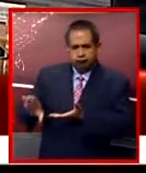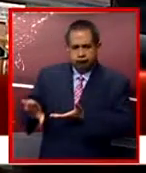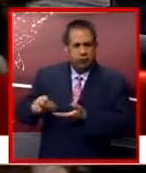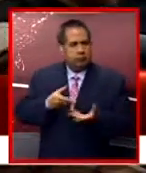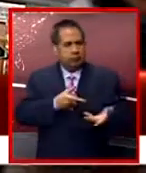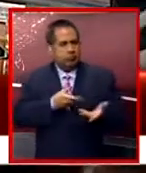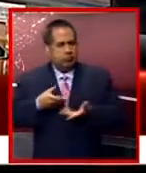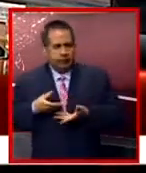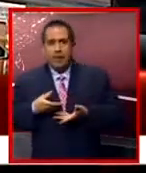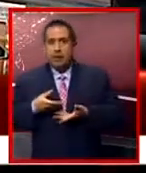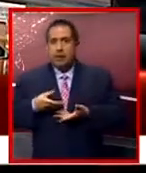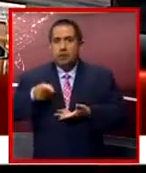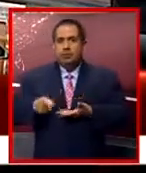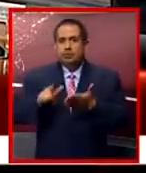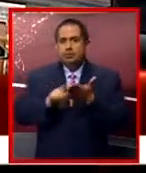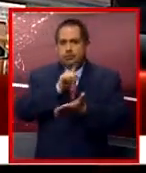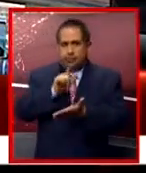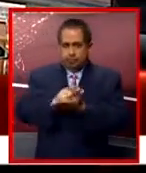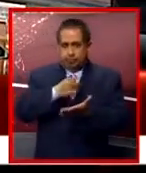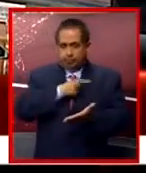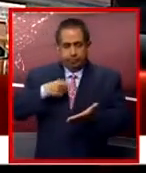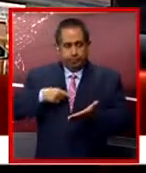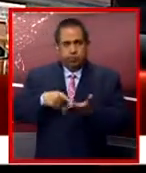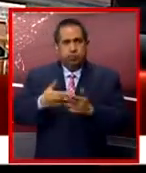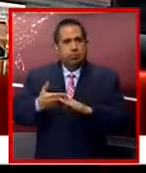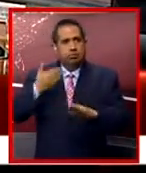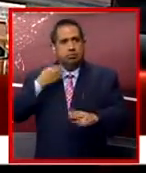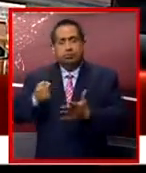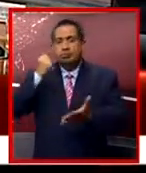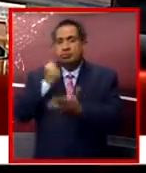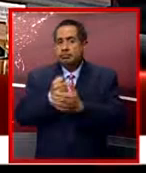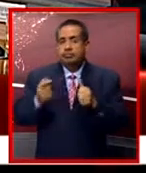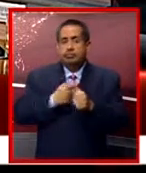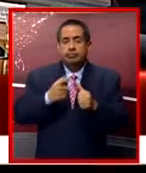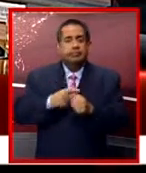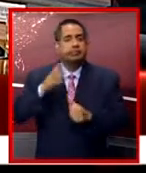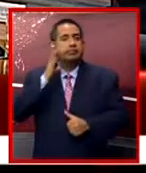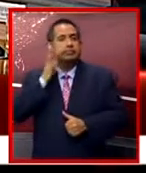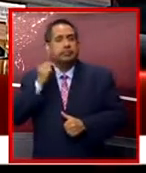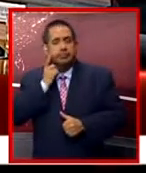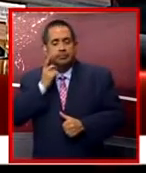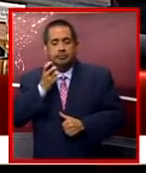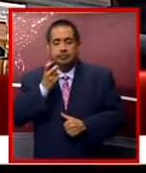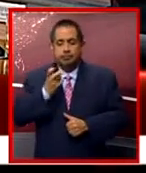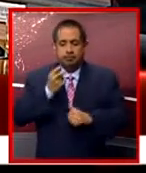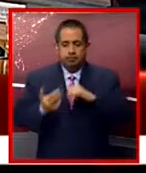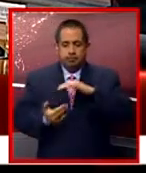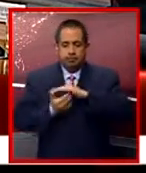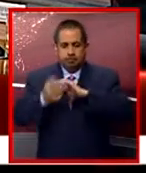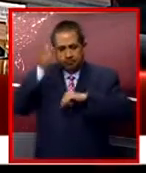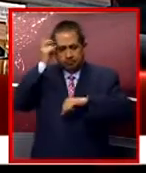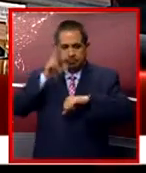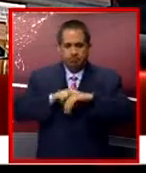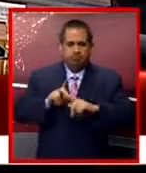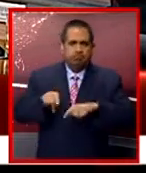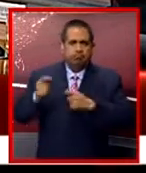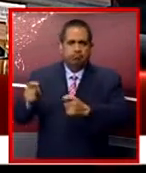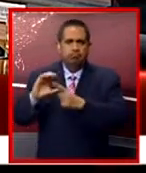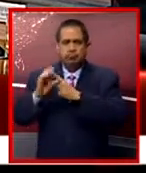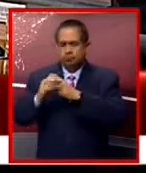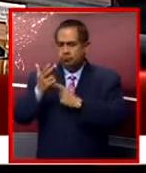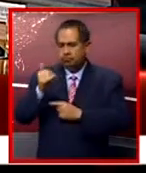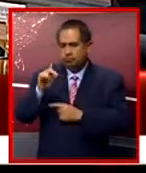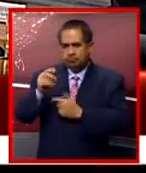entrega-recepción. Cabe destacar que la Ley de Ingresos debe ser aprobada primero por la Cámara de Diputados, por lo que la mesa directiva la turnó a la Comisión de Hacienda y